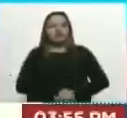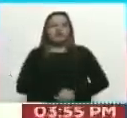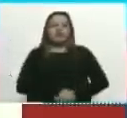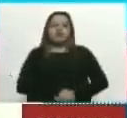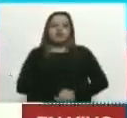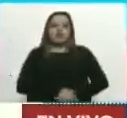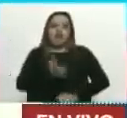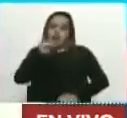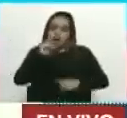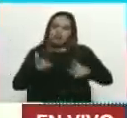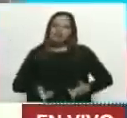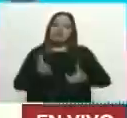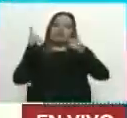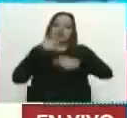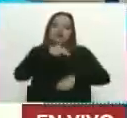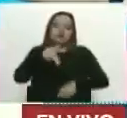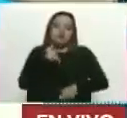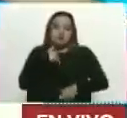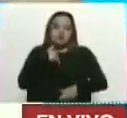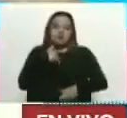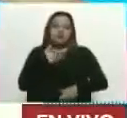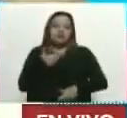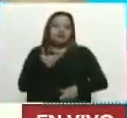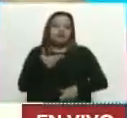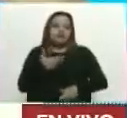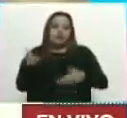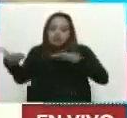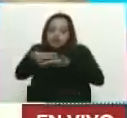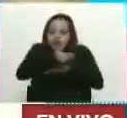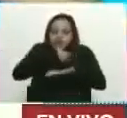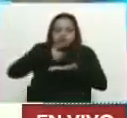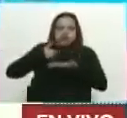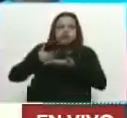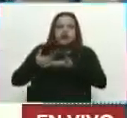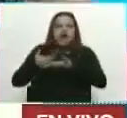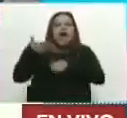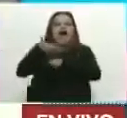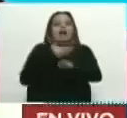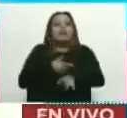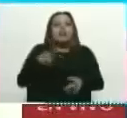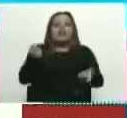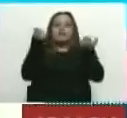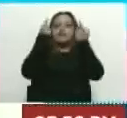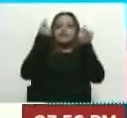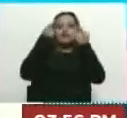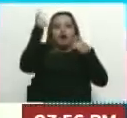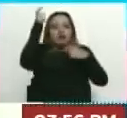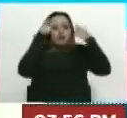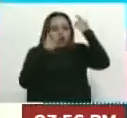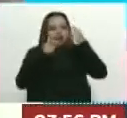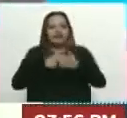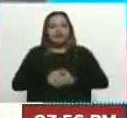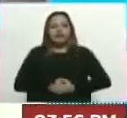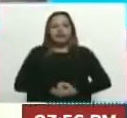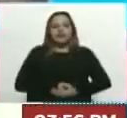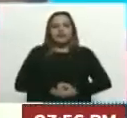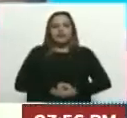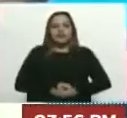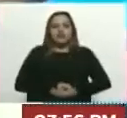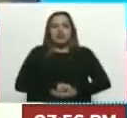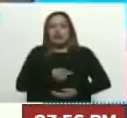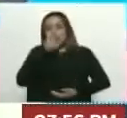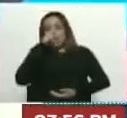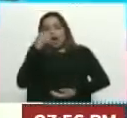nos ha permitido a nosotros recoger la cosecha de lo que sembró Chávez en aquellos